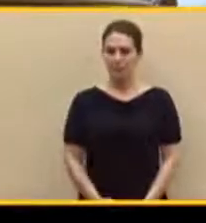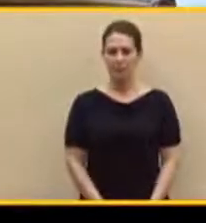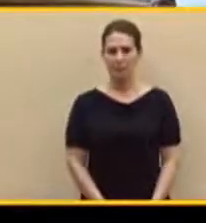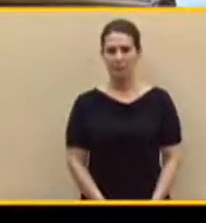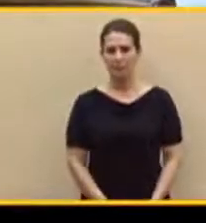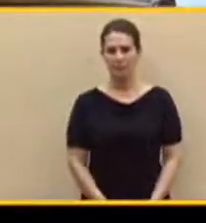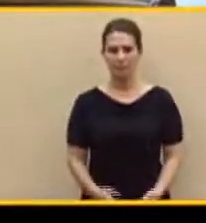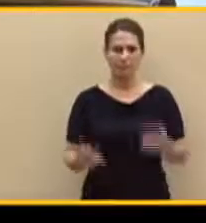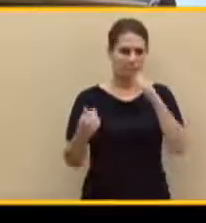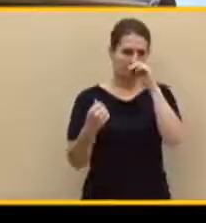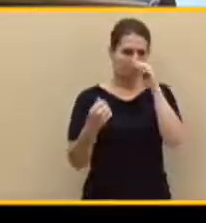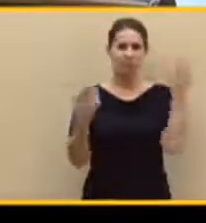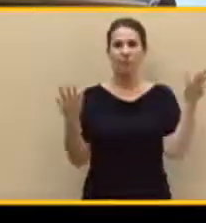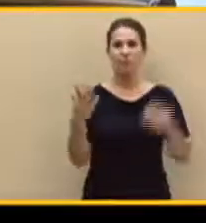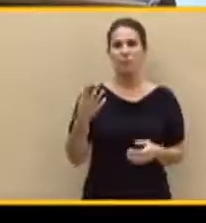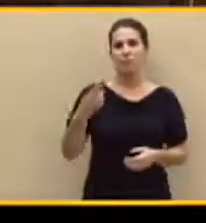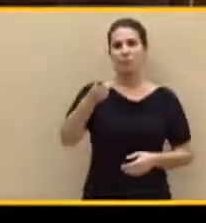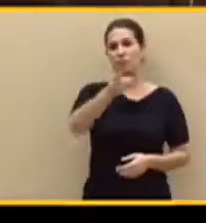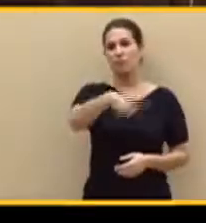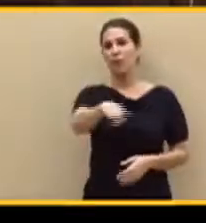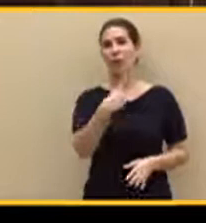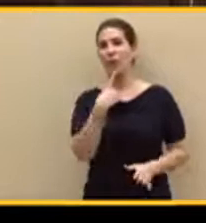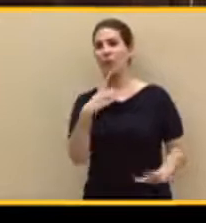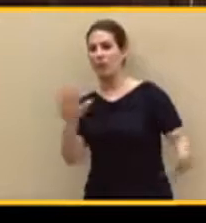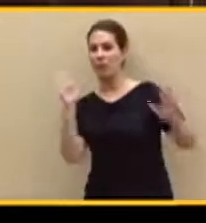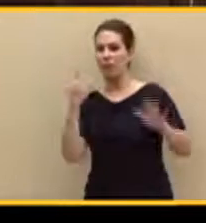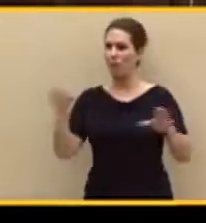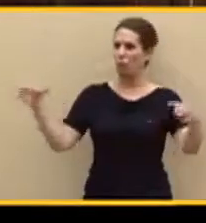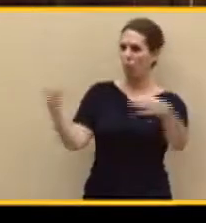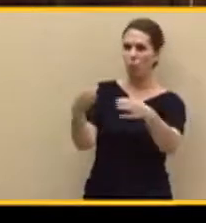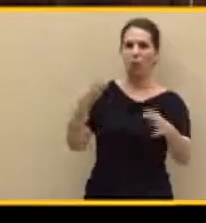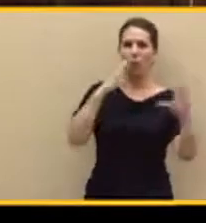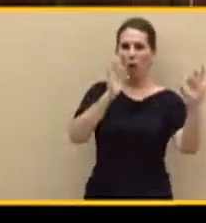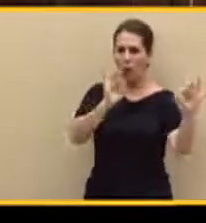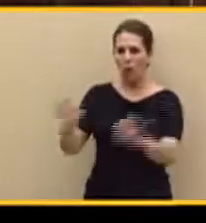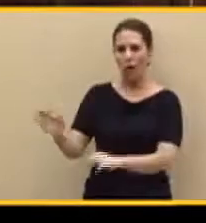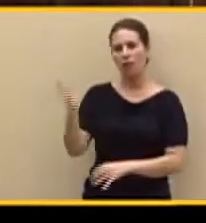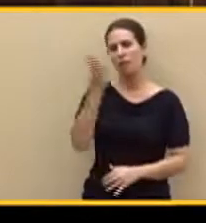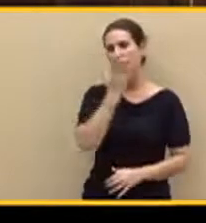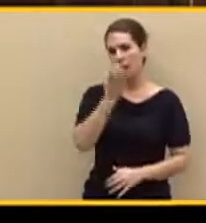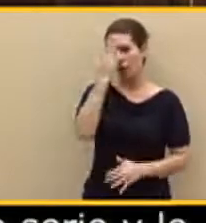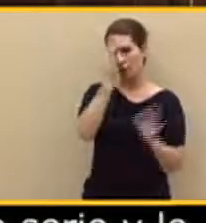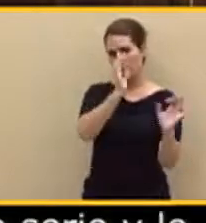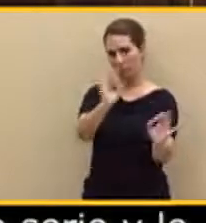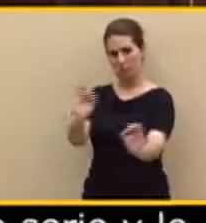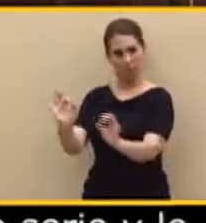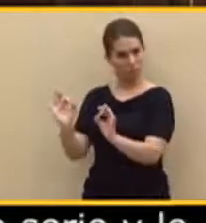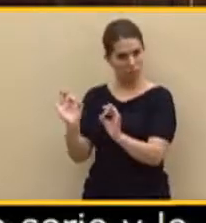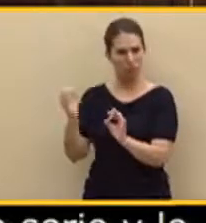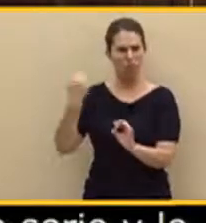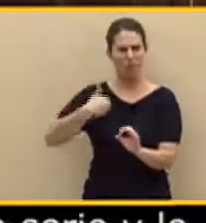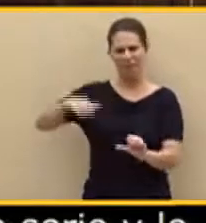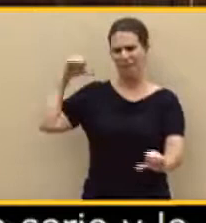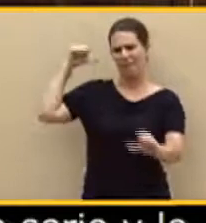Dicen ustedes que son el partido del orden y de lo serio y lo sensato, pero llevan meses haciendo un